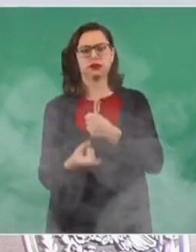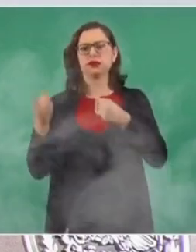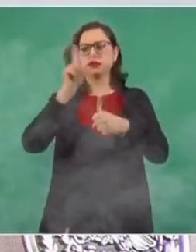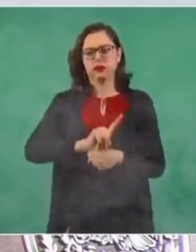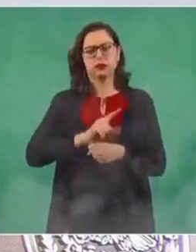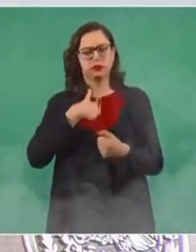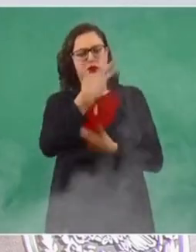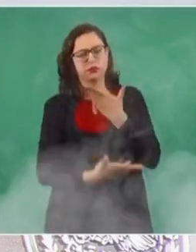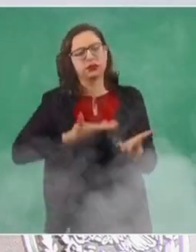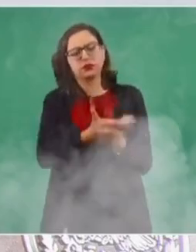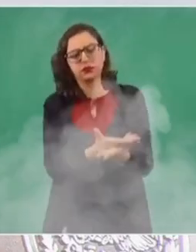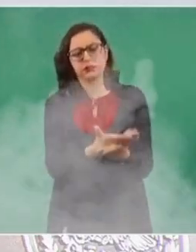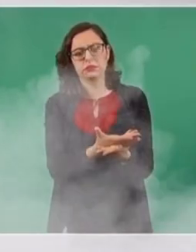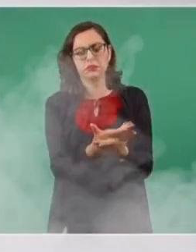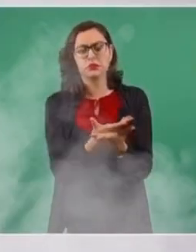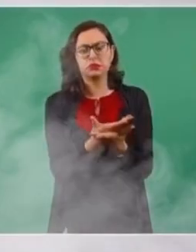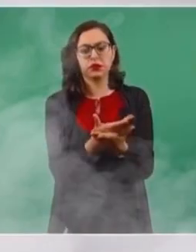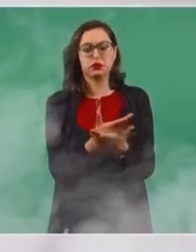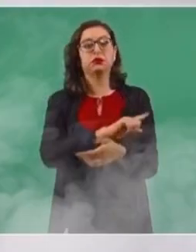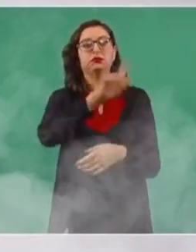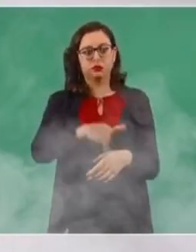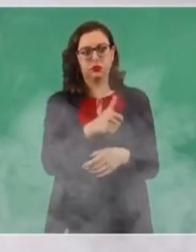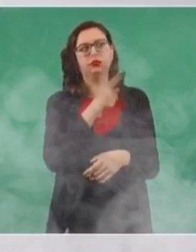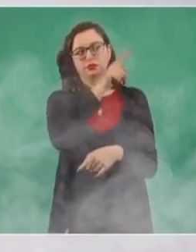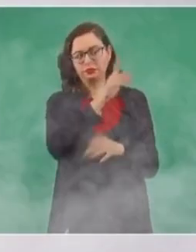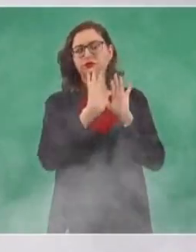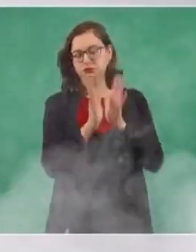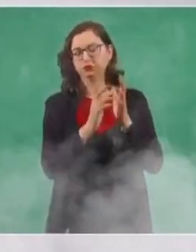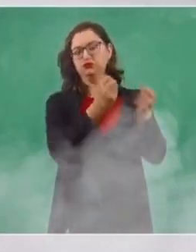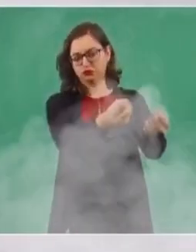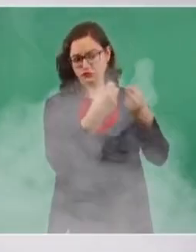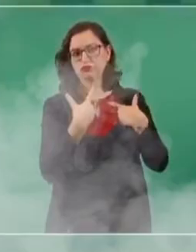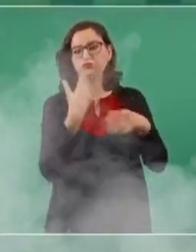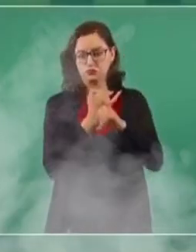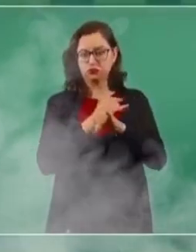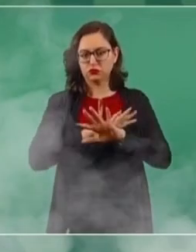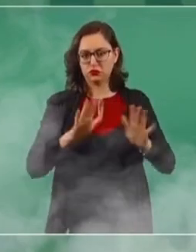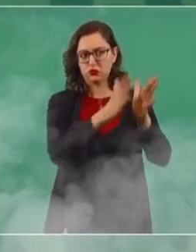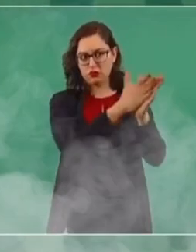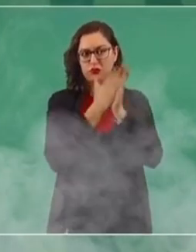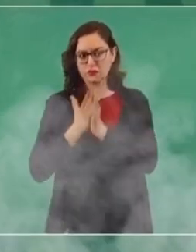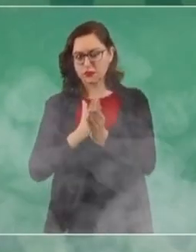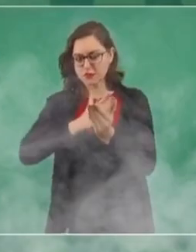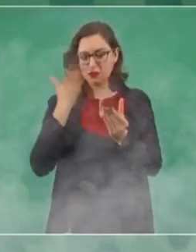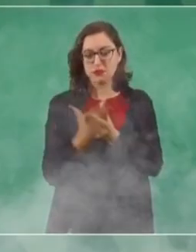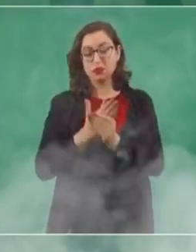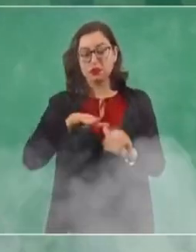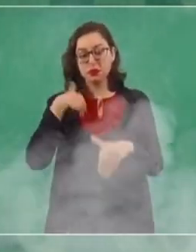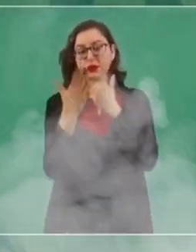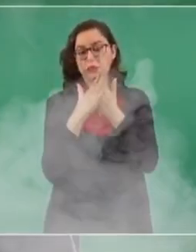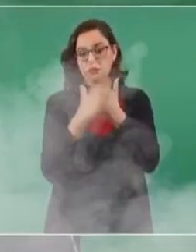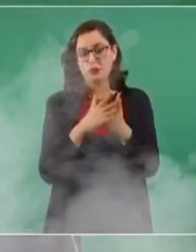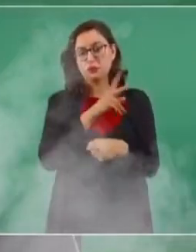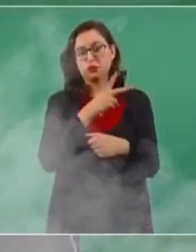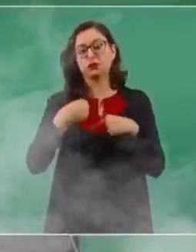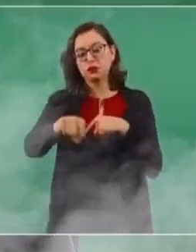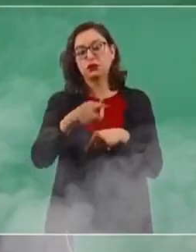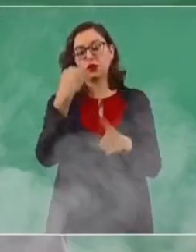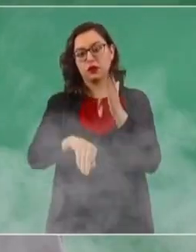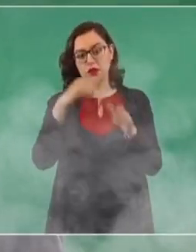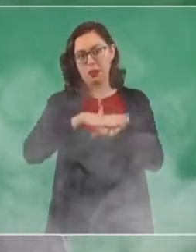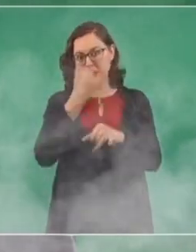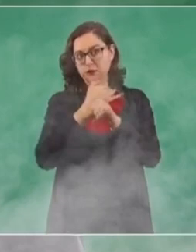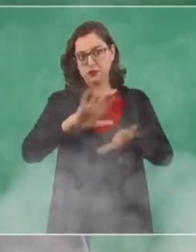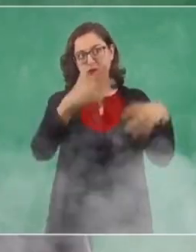Y ahí le hice el planteamiento. Y a la semana ya teníamos parte del expediente. Y están por enviarnos esta semana el resto.